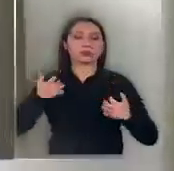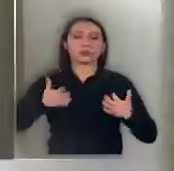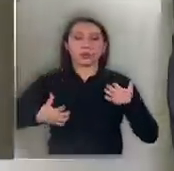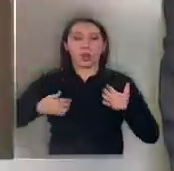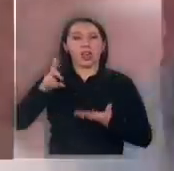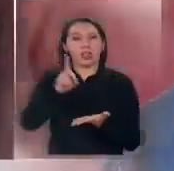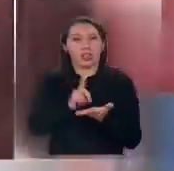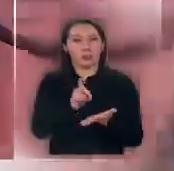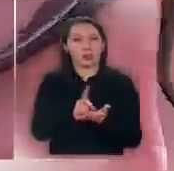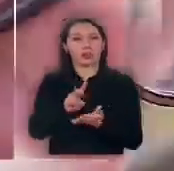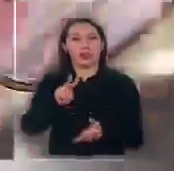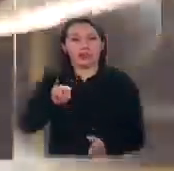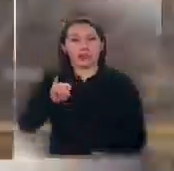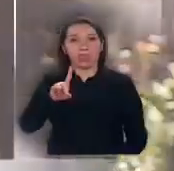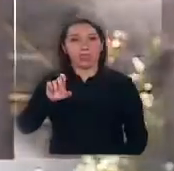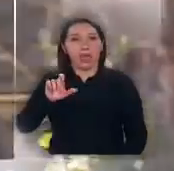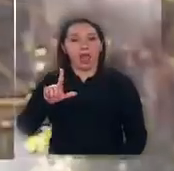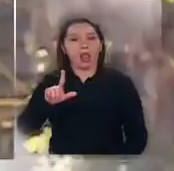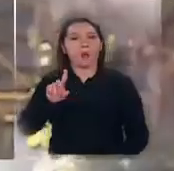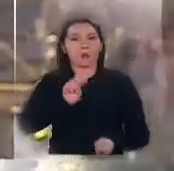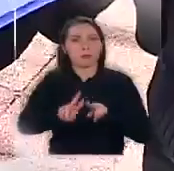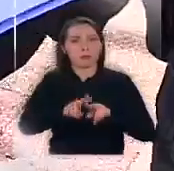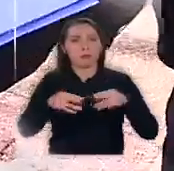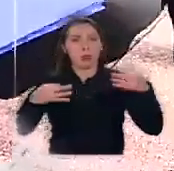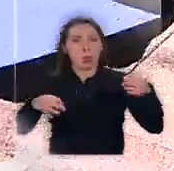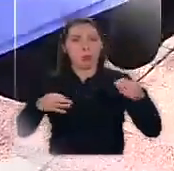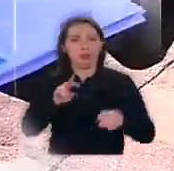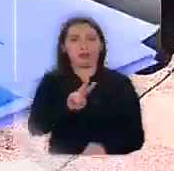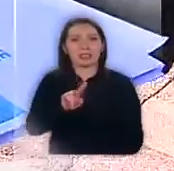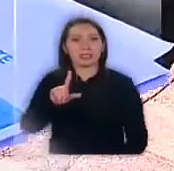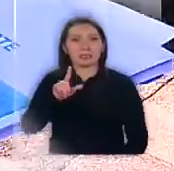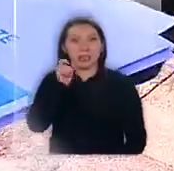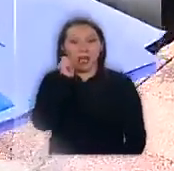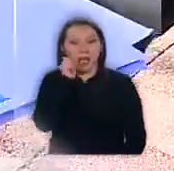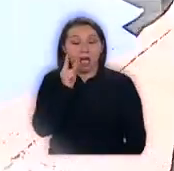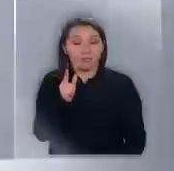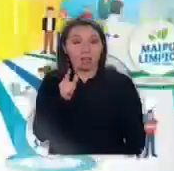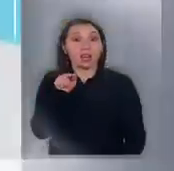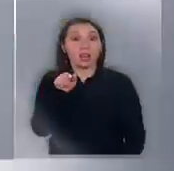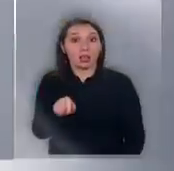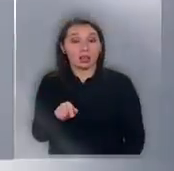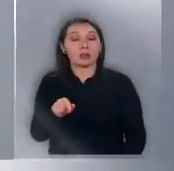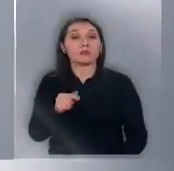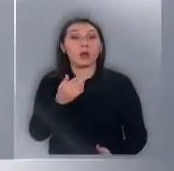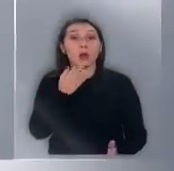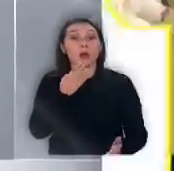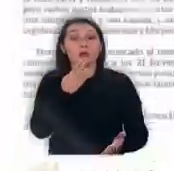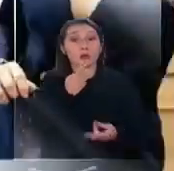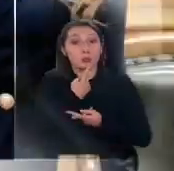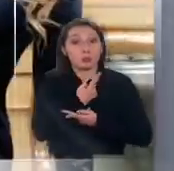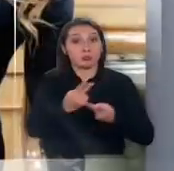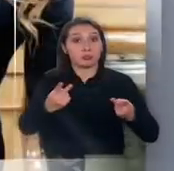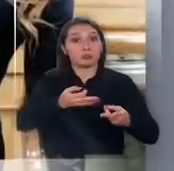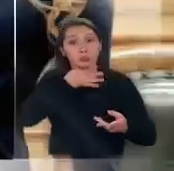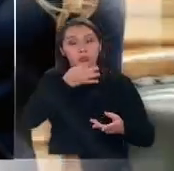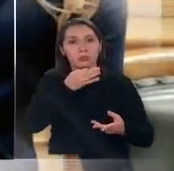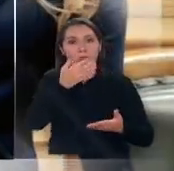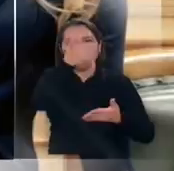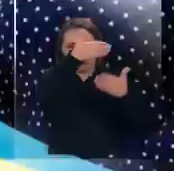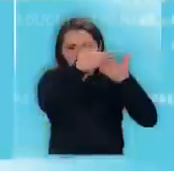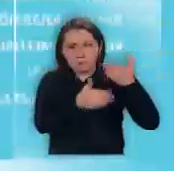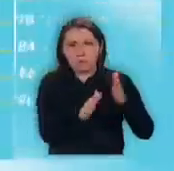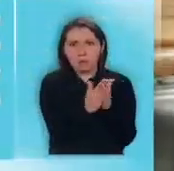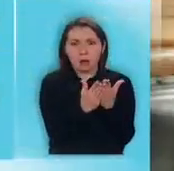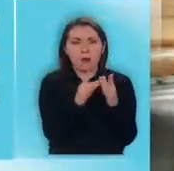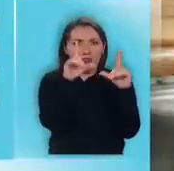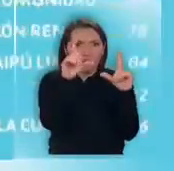del diputado Pablo Vidal al revisar este documento el 27 de abril. Según explica la cuenta pública de la Municipalidad de Maipú, se pueden ver páginas completas